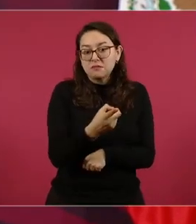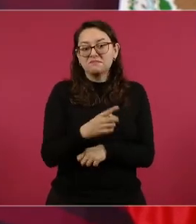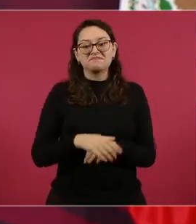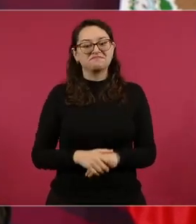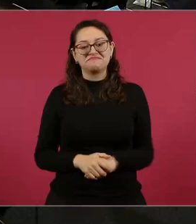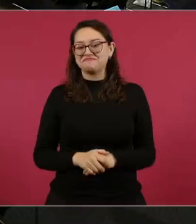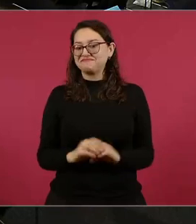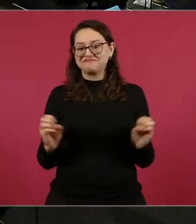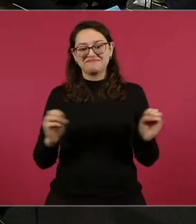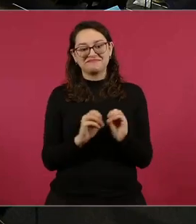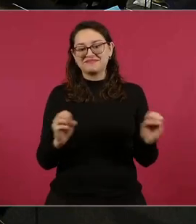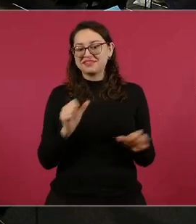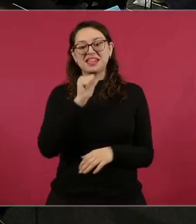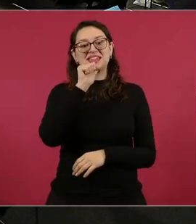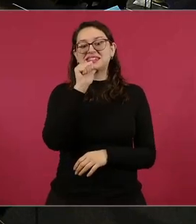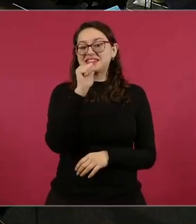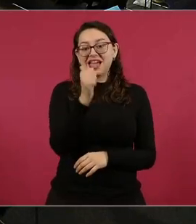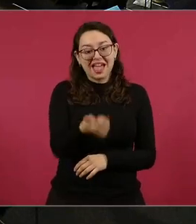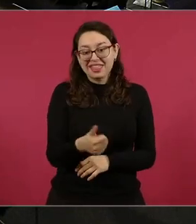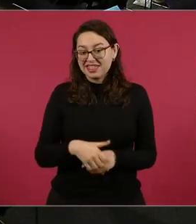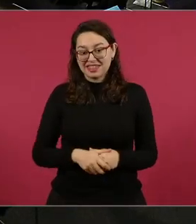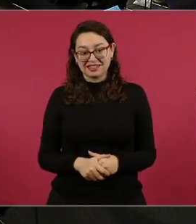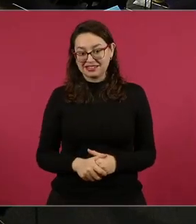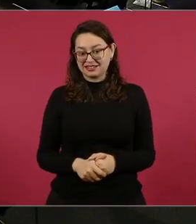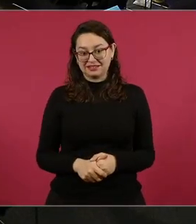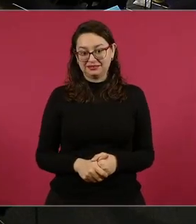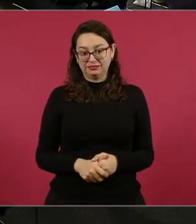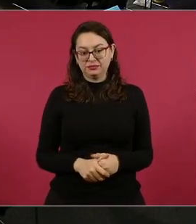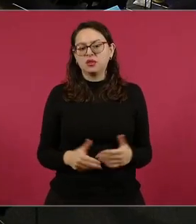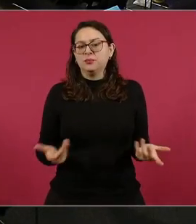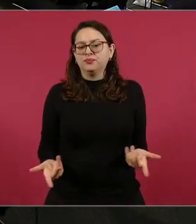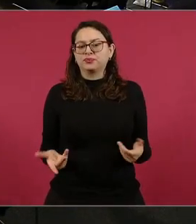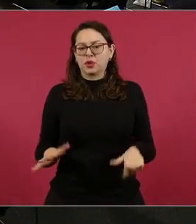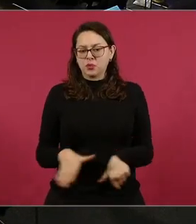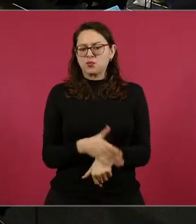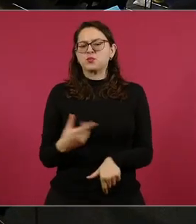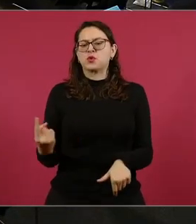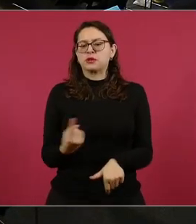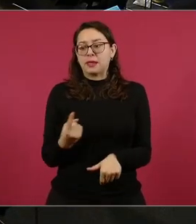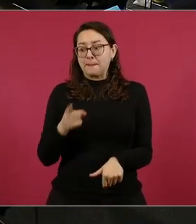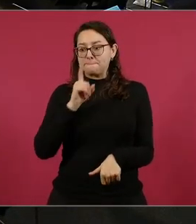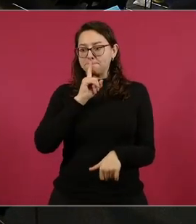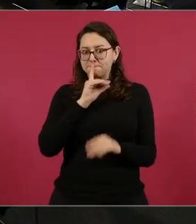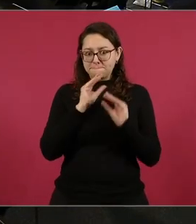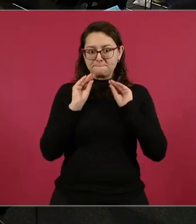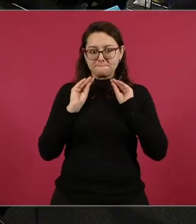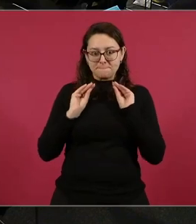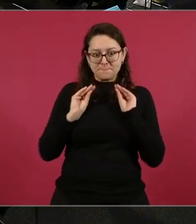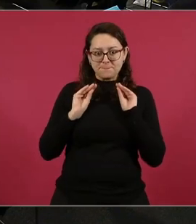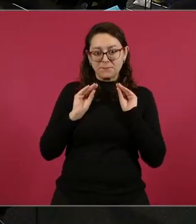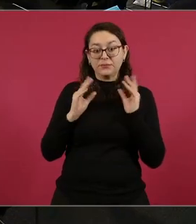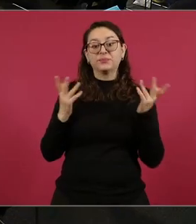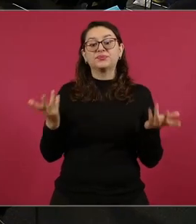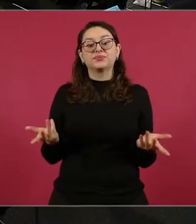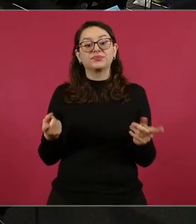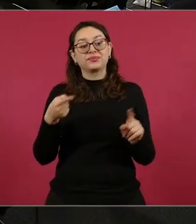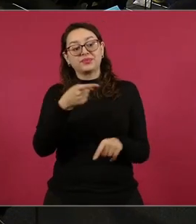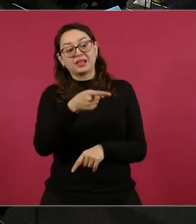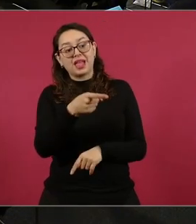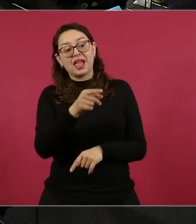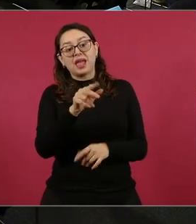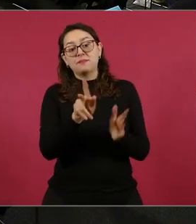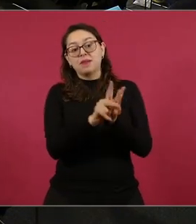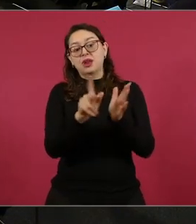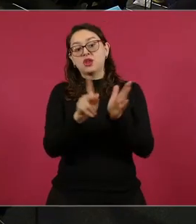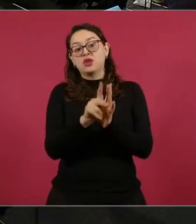No podía decir nada porque al periódico Reforma lo ayudó